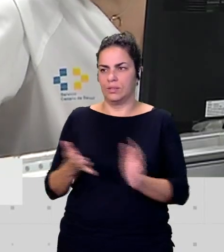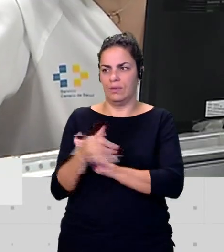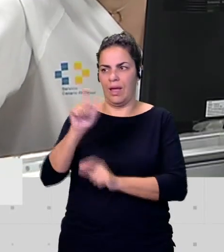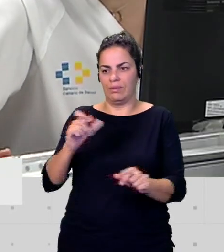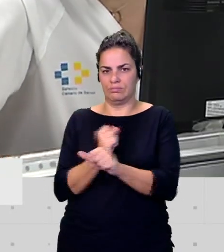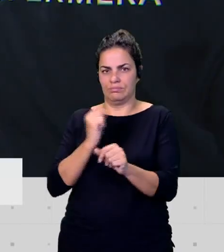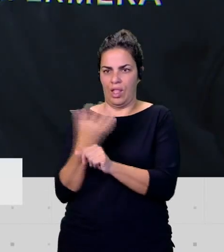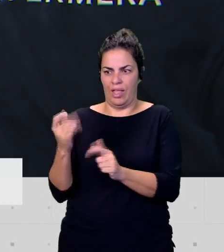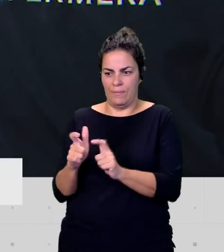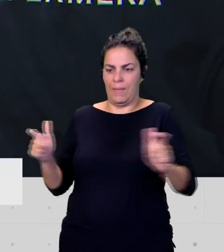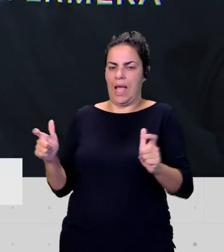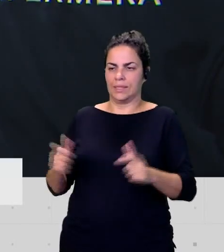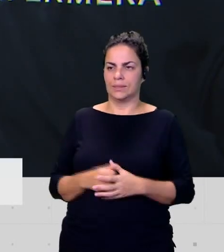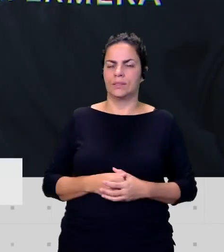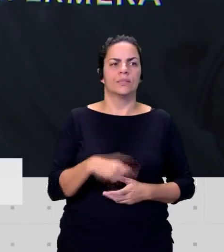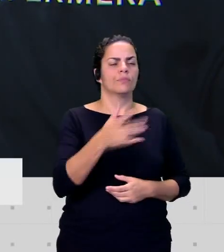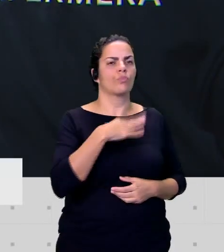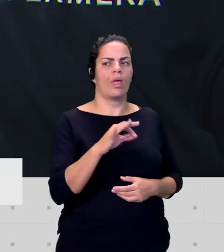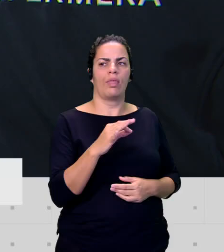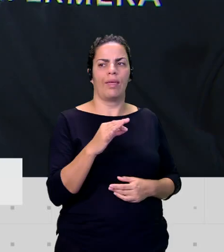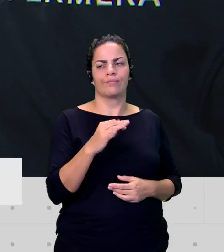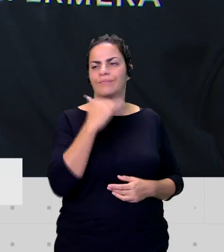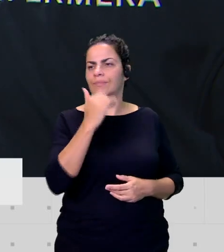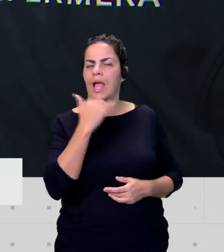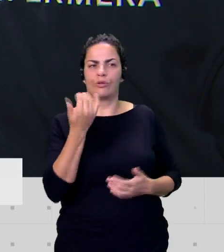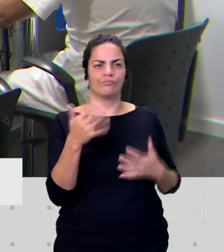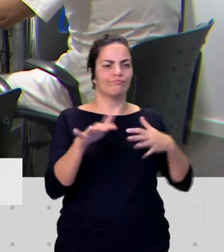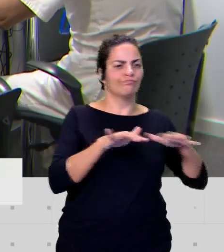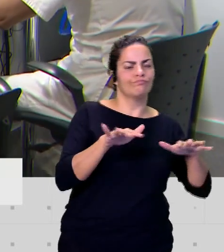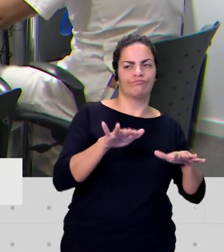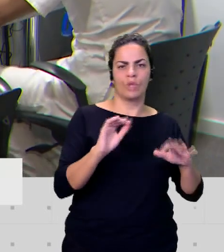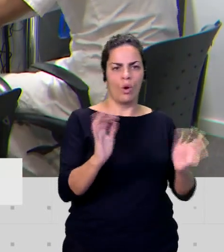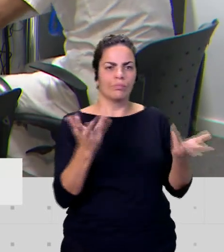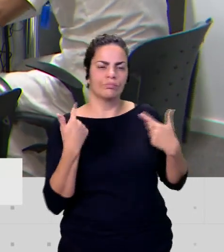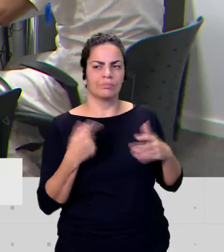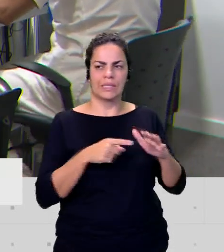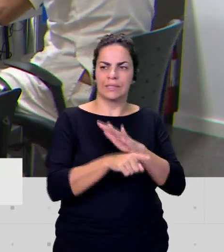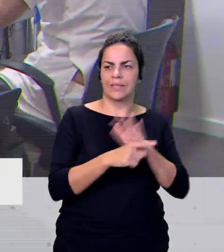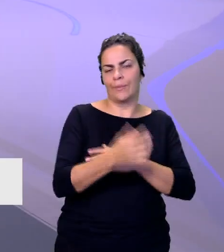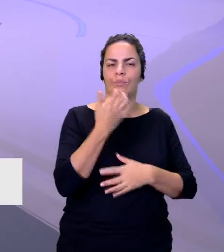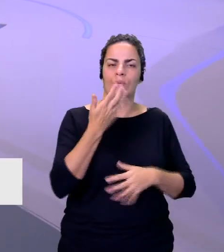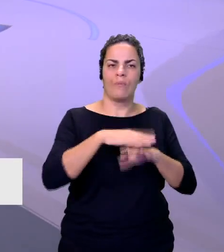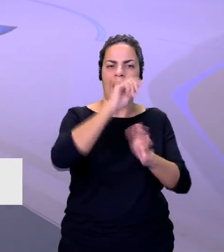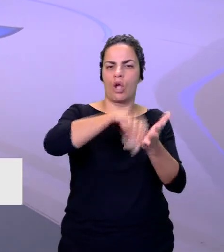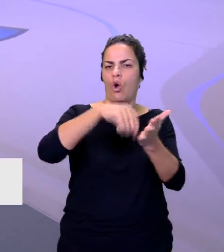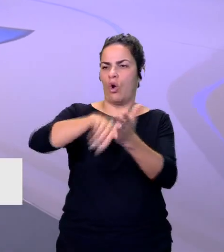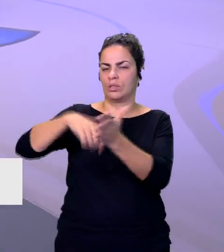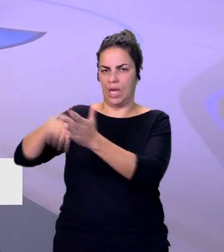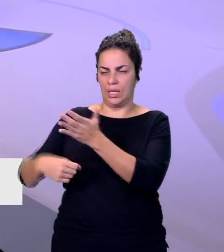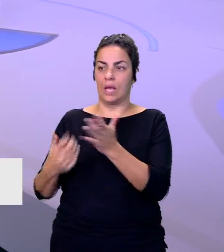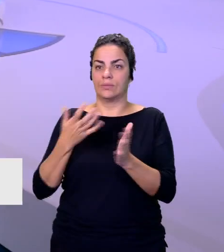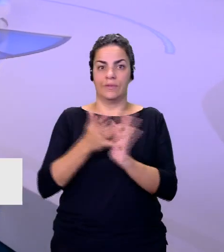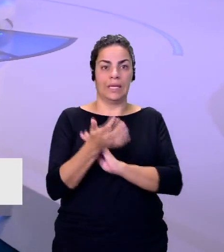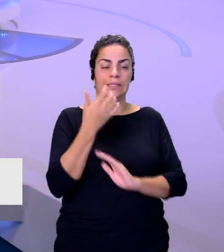personal. ¿Y podría movilizarse de alguna manera o agilizarse los trámites, por ejemplo, de contratación, que ayudaran en un